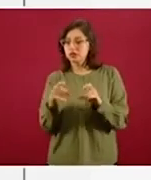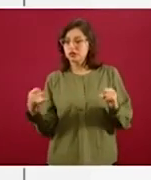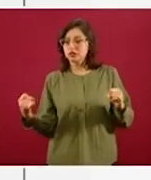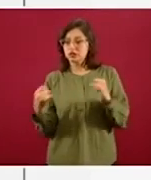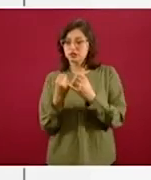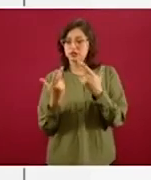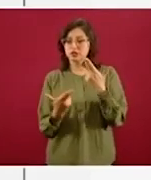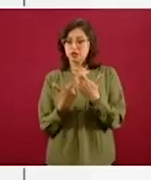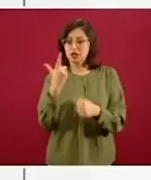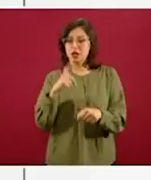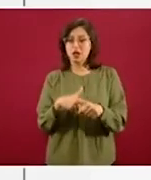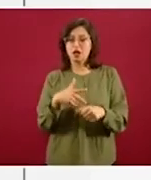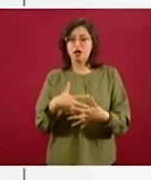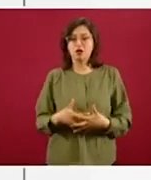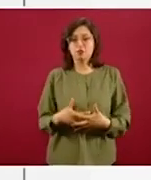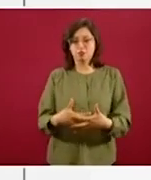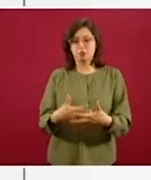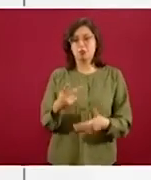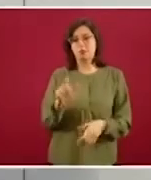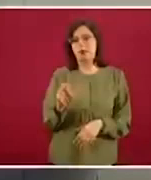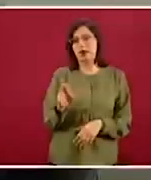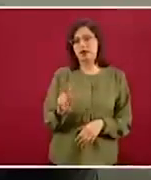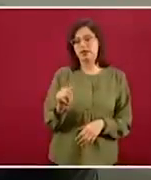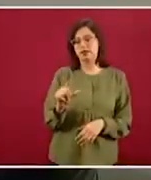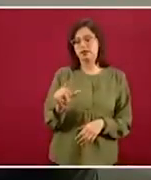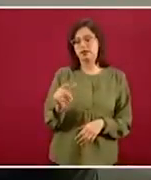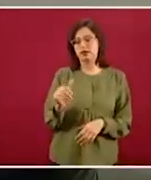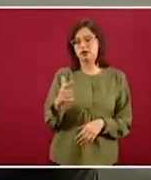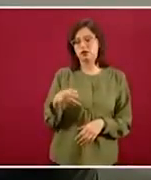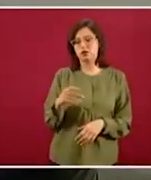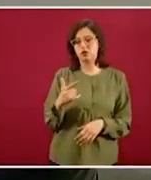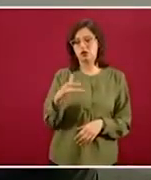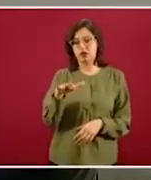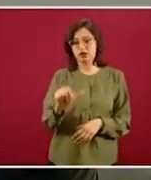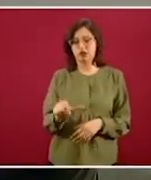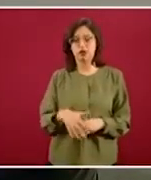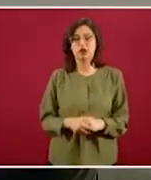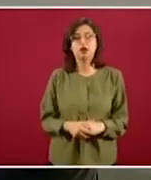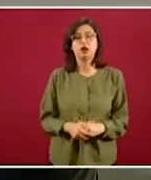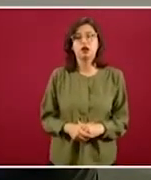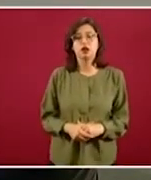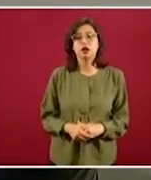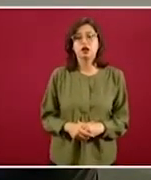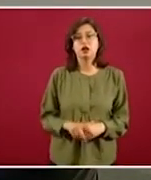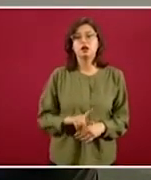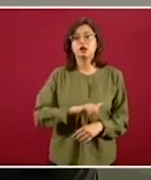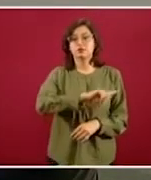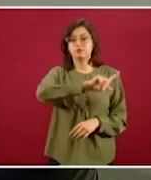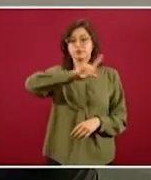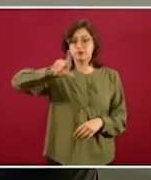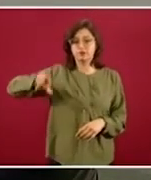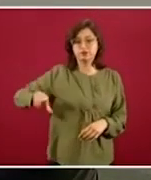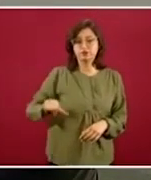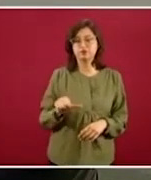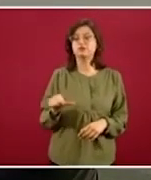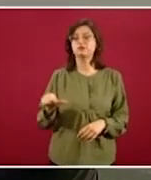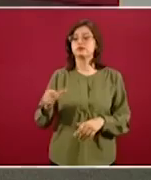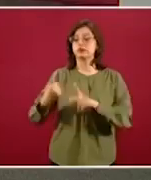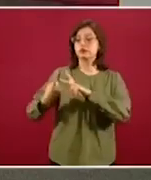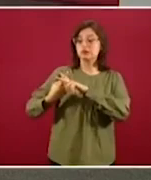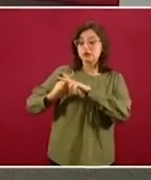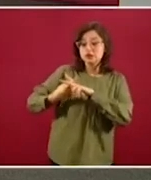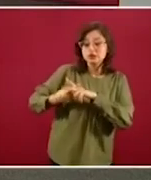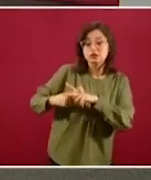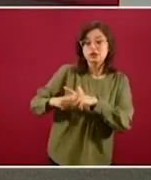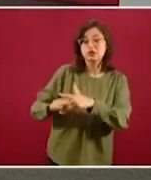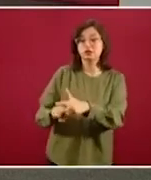de Perinatología. Si me pasa la que sigue. En la fase inicial, que hemos llamado fase 1, lo que